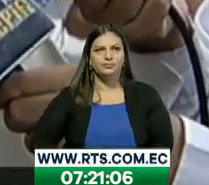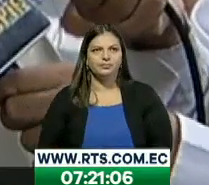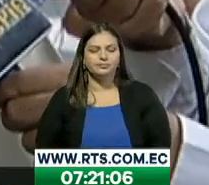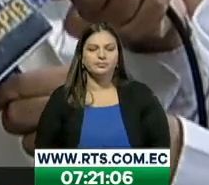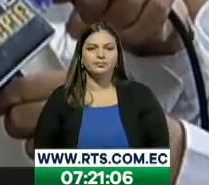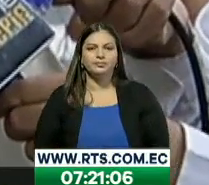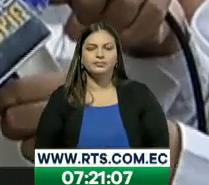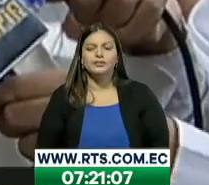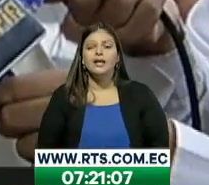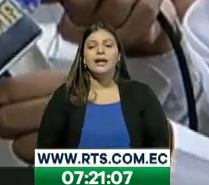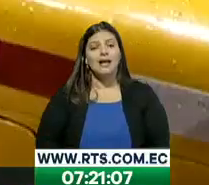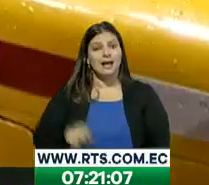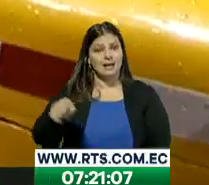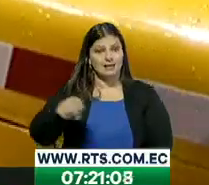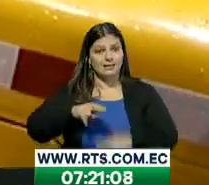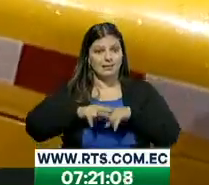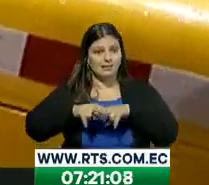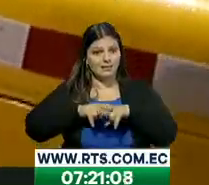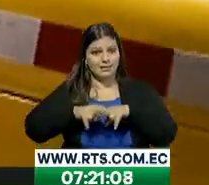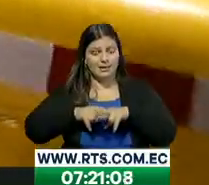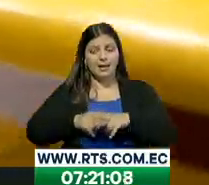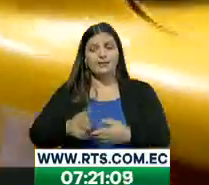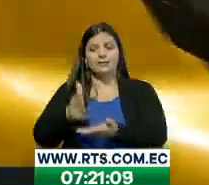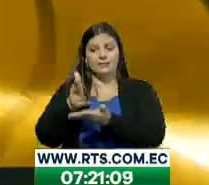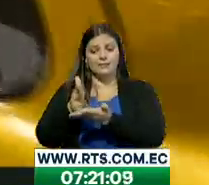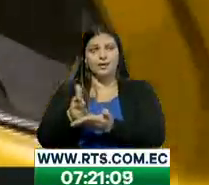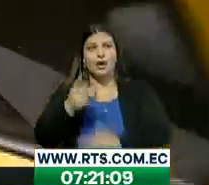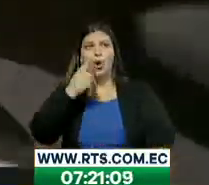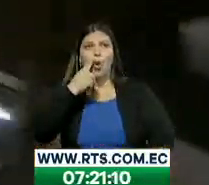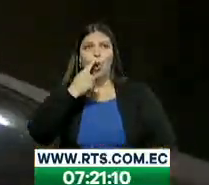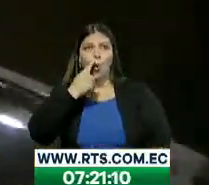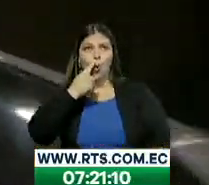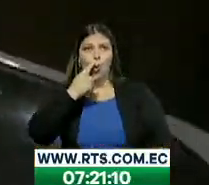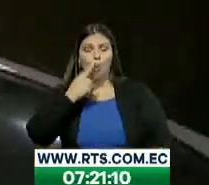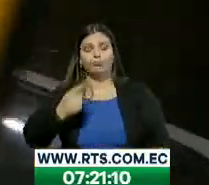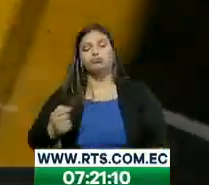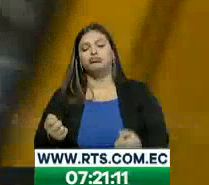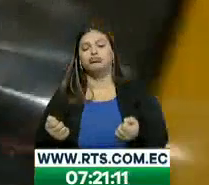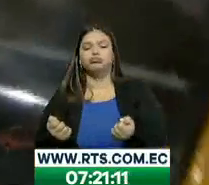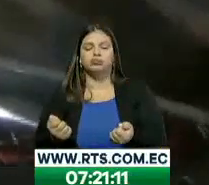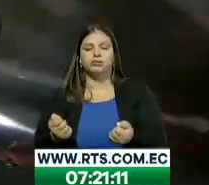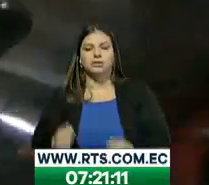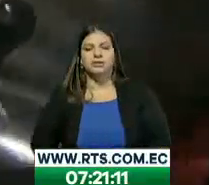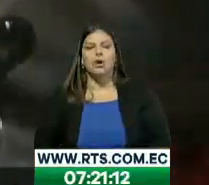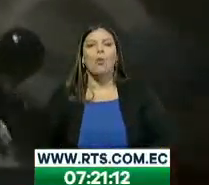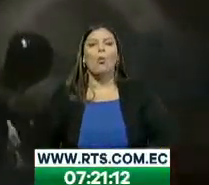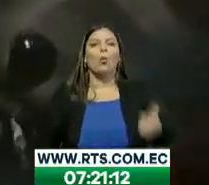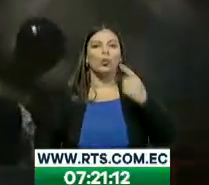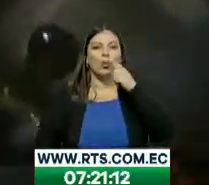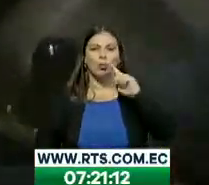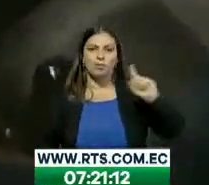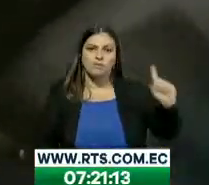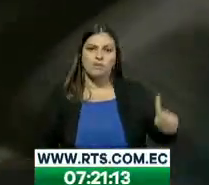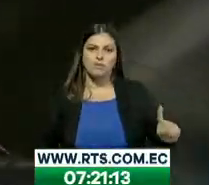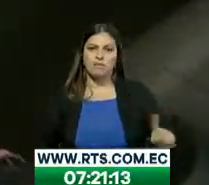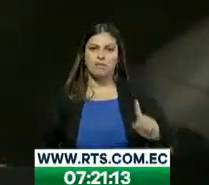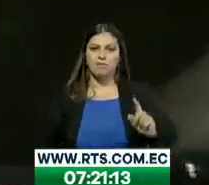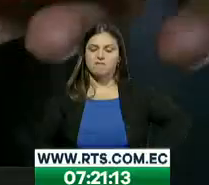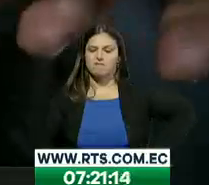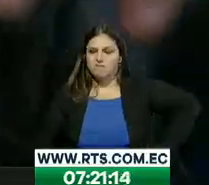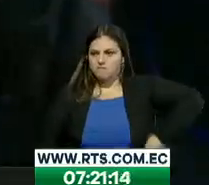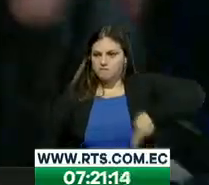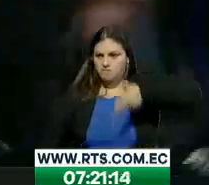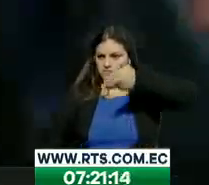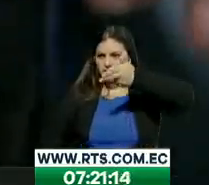ciudadano con la memoria de radio del carro en sus manos y le había amenazado con esta arma